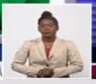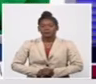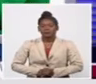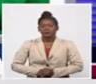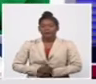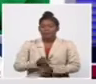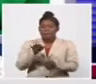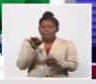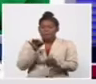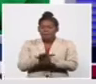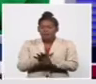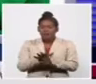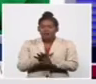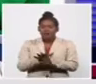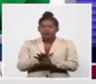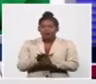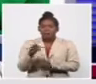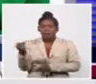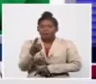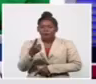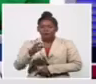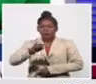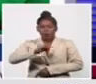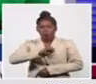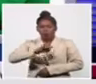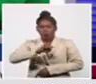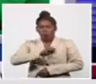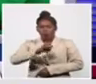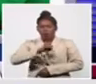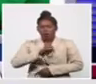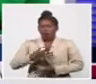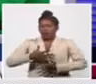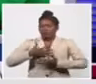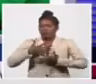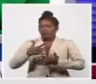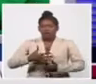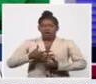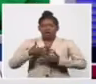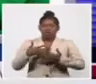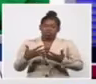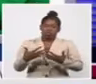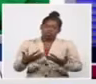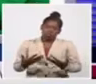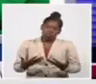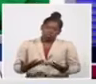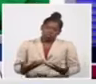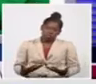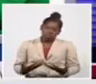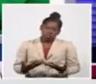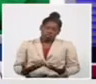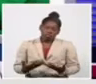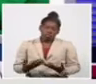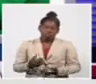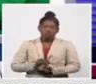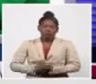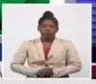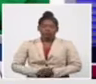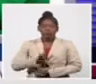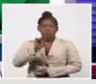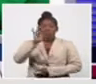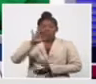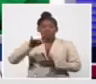inicialmente comenzó con una tos productiva, falta de aire, decaimiento. Estuvo 15 días